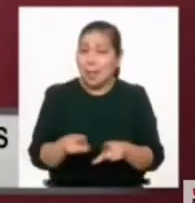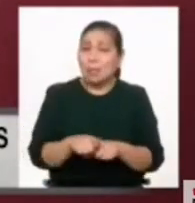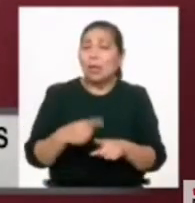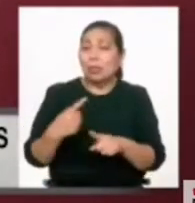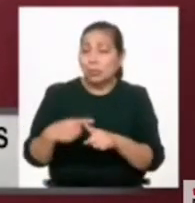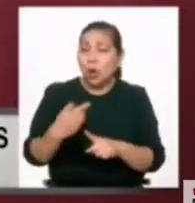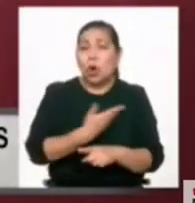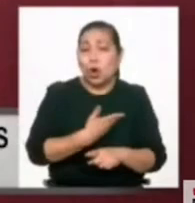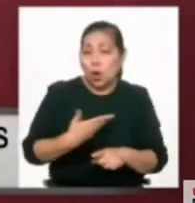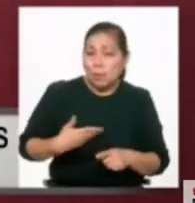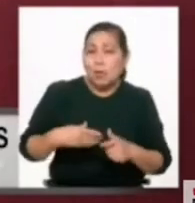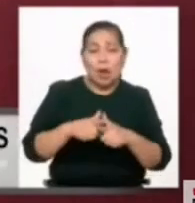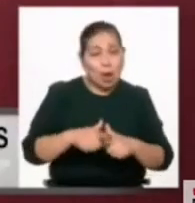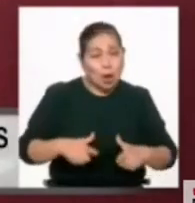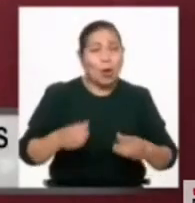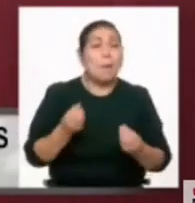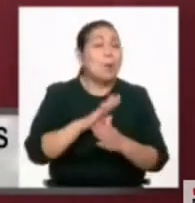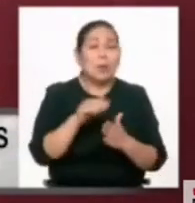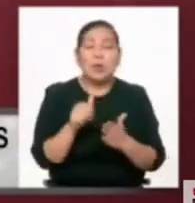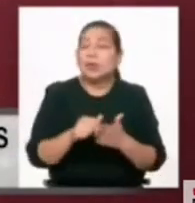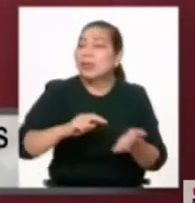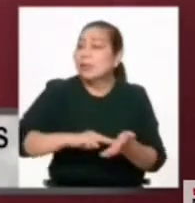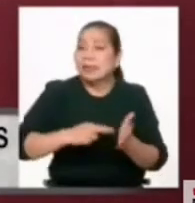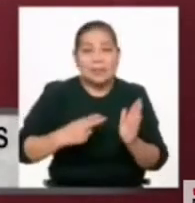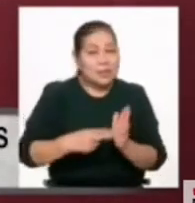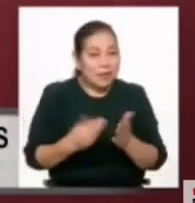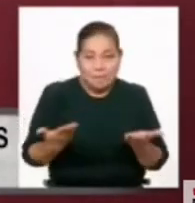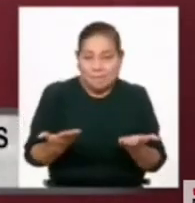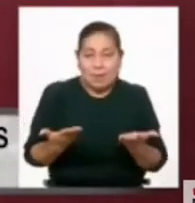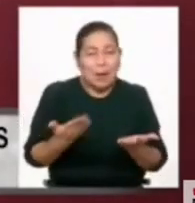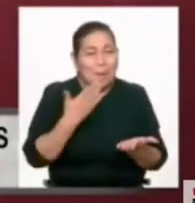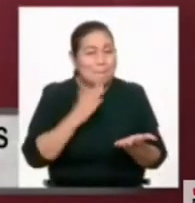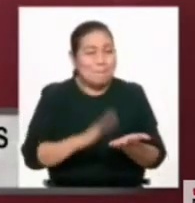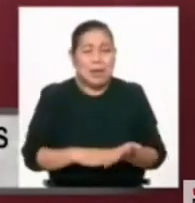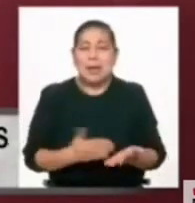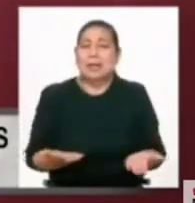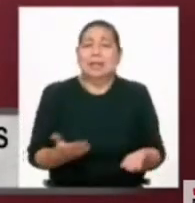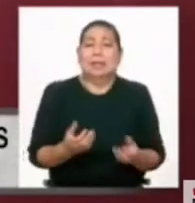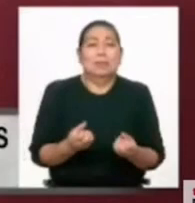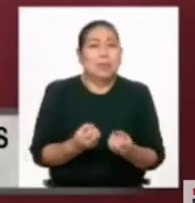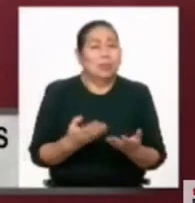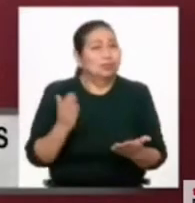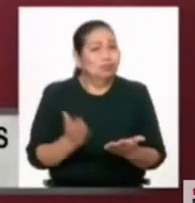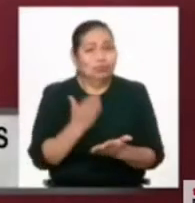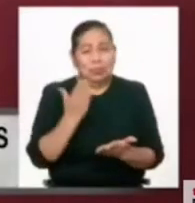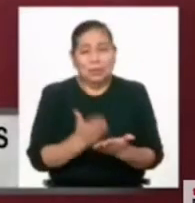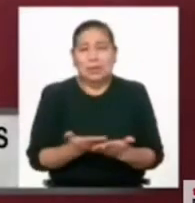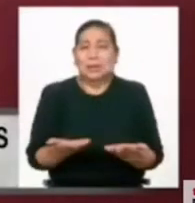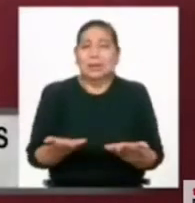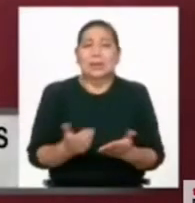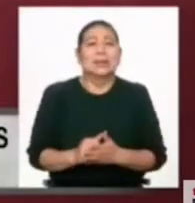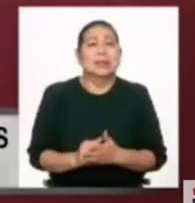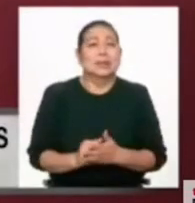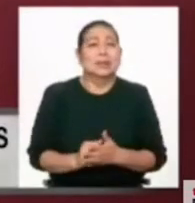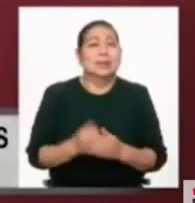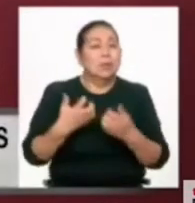las gobernaciones, autoridades locales, por todo lo que significa ese daño y perjuicio tan complicado de la